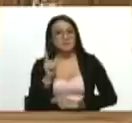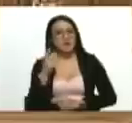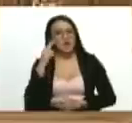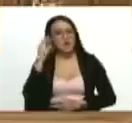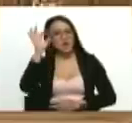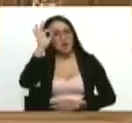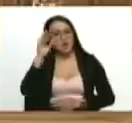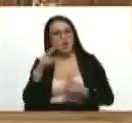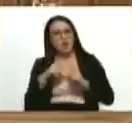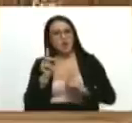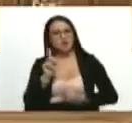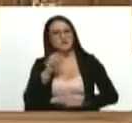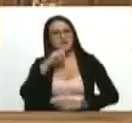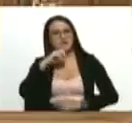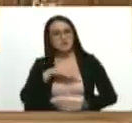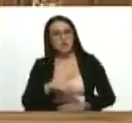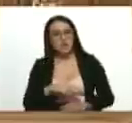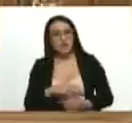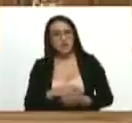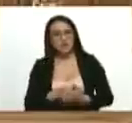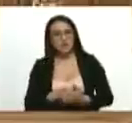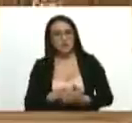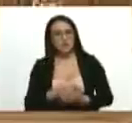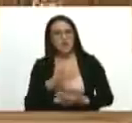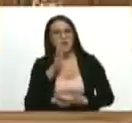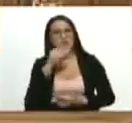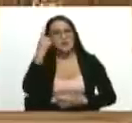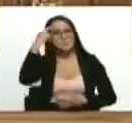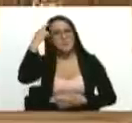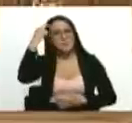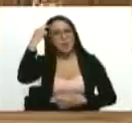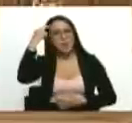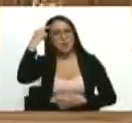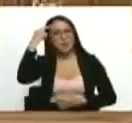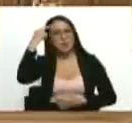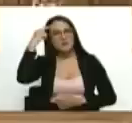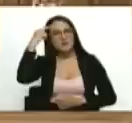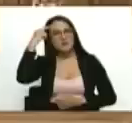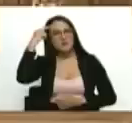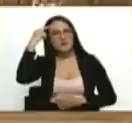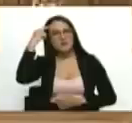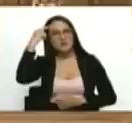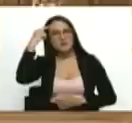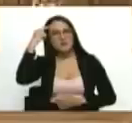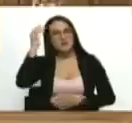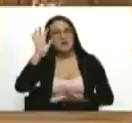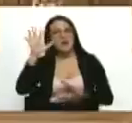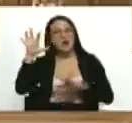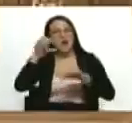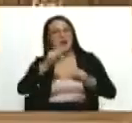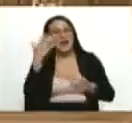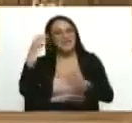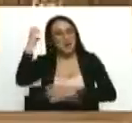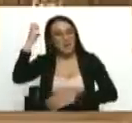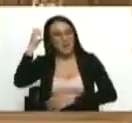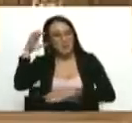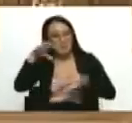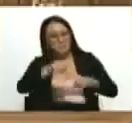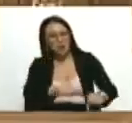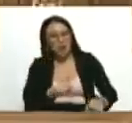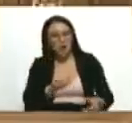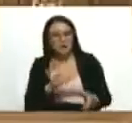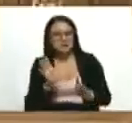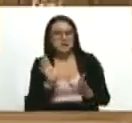historia, tienen escasa memoria, no saben que el colonialismo terminó, no saben que Venezuela es un